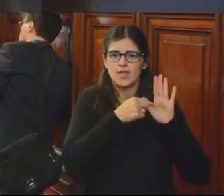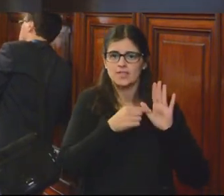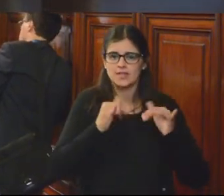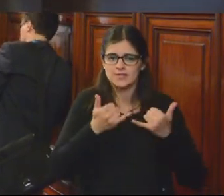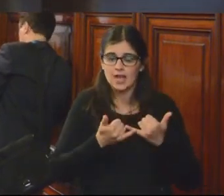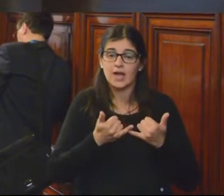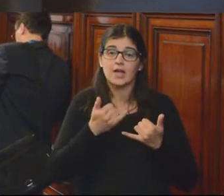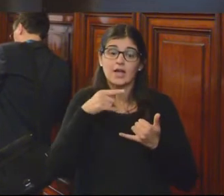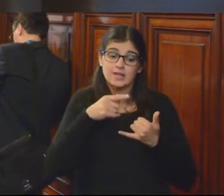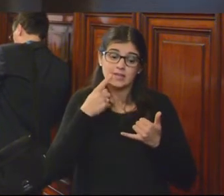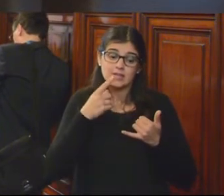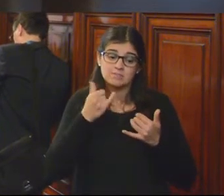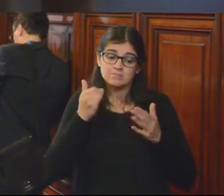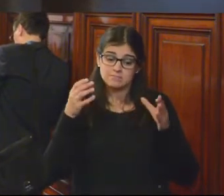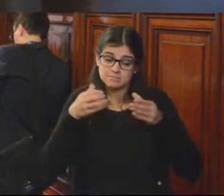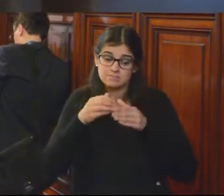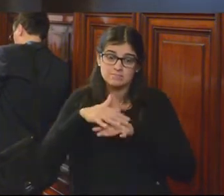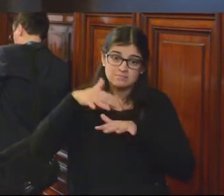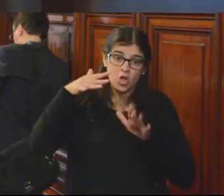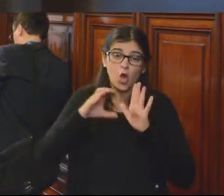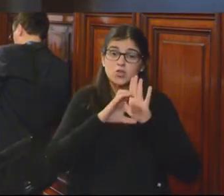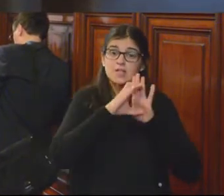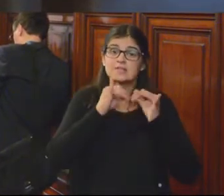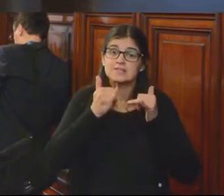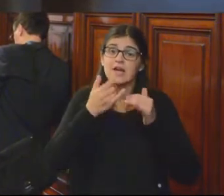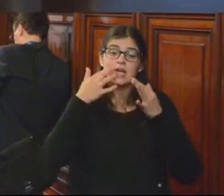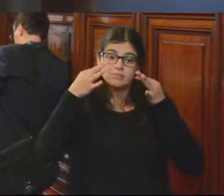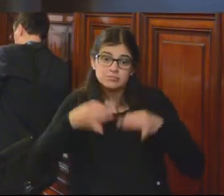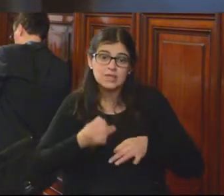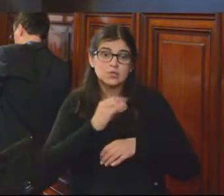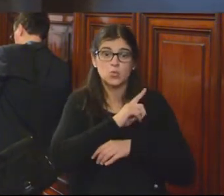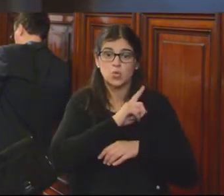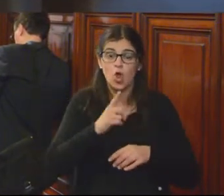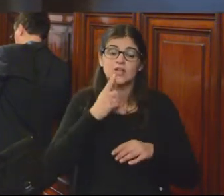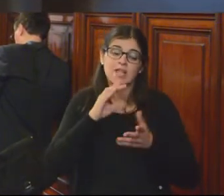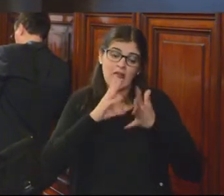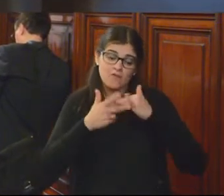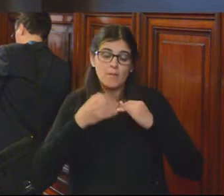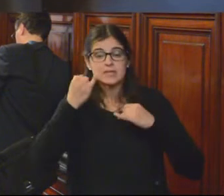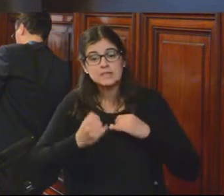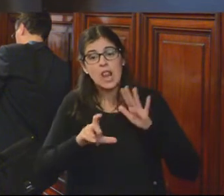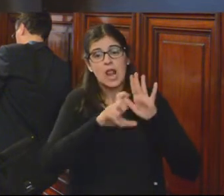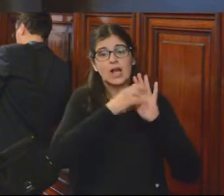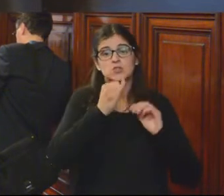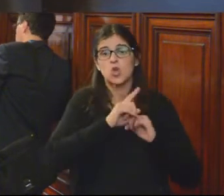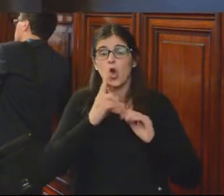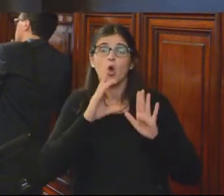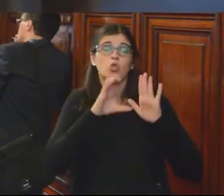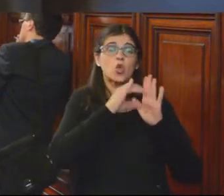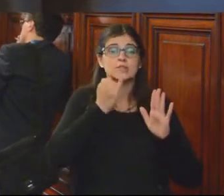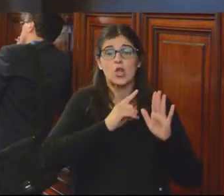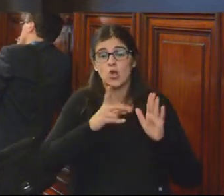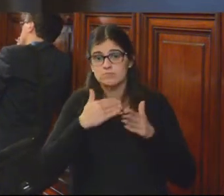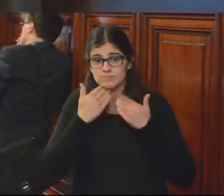La Asamblea Nacional Constituyente, más allá de que si es legítima o no legítima, si el mecanismo fue legal o ilegal, constitucional o no